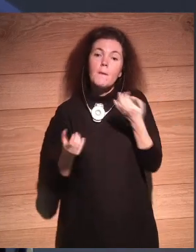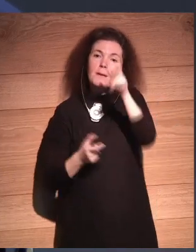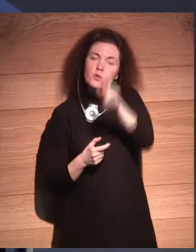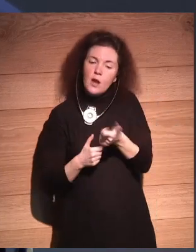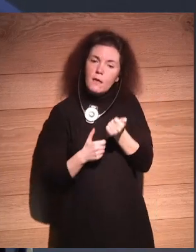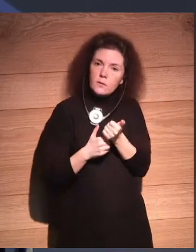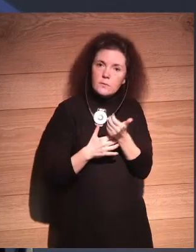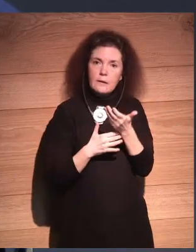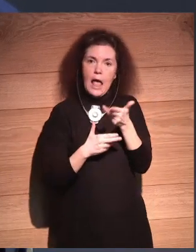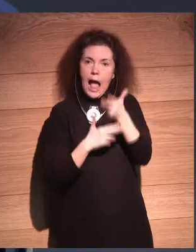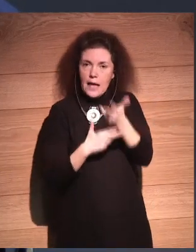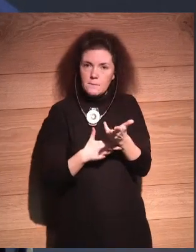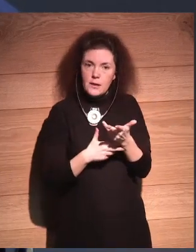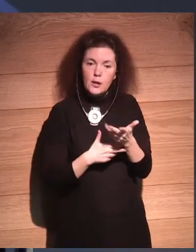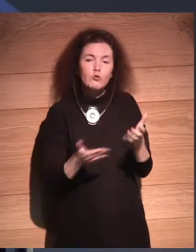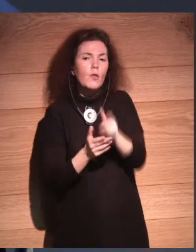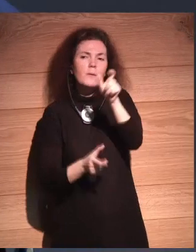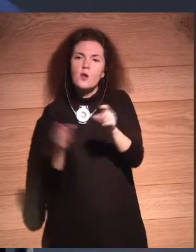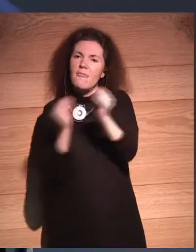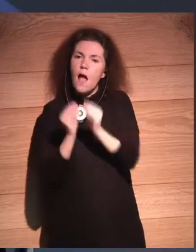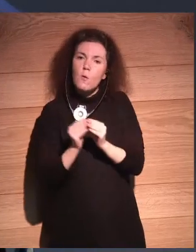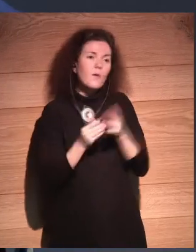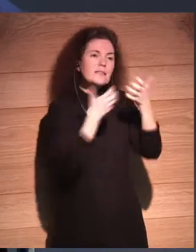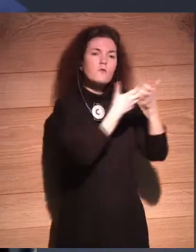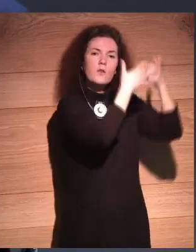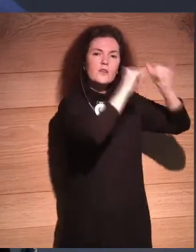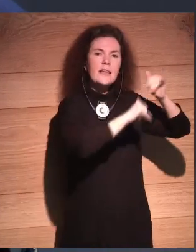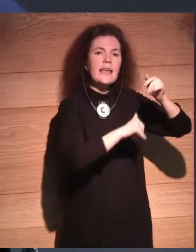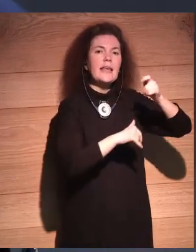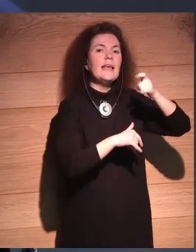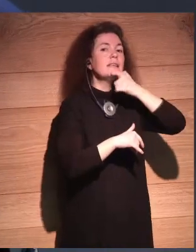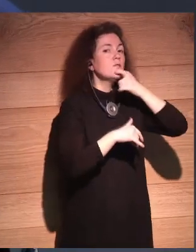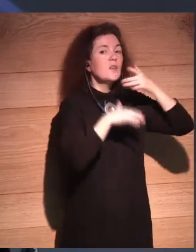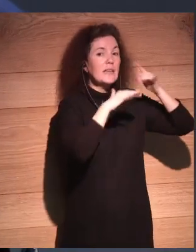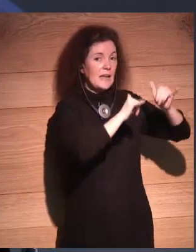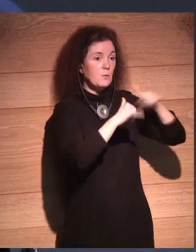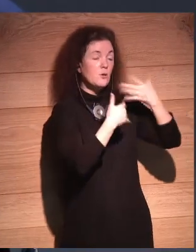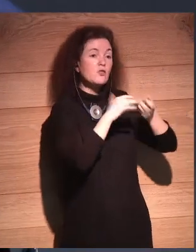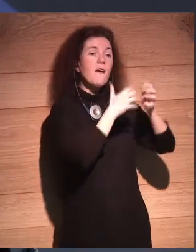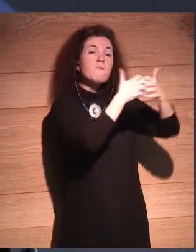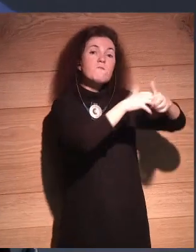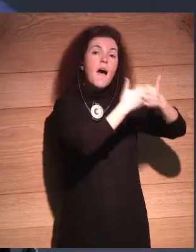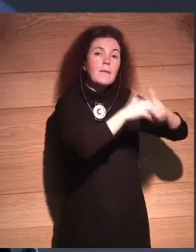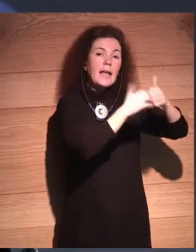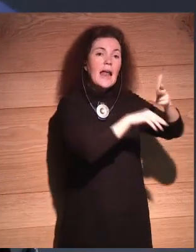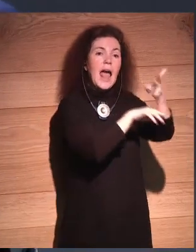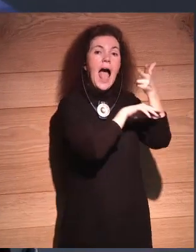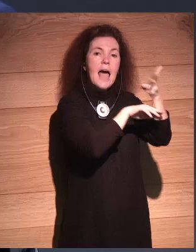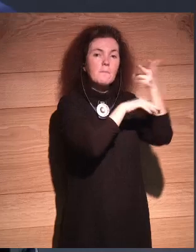Y todo el mundo está de acuerdo en esto, excepto Estados Unidos y el Reino Unido, porque ellos son los que fabrican estas armas automáticas. Así que tiene sentido para